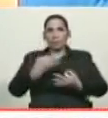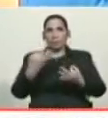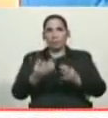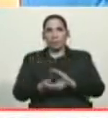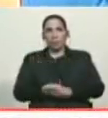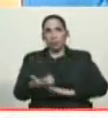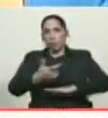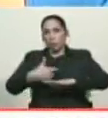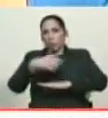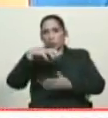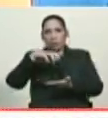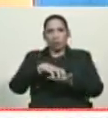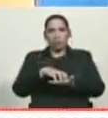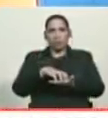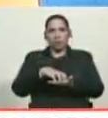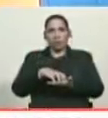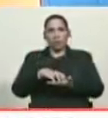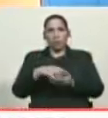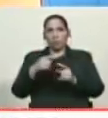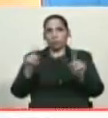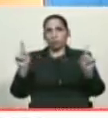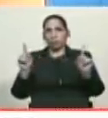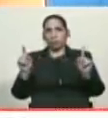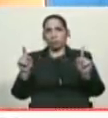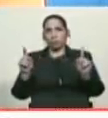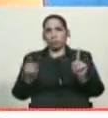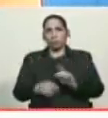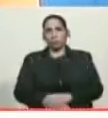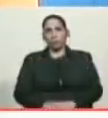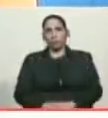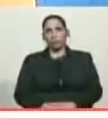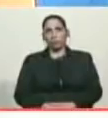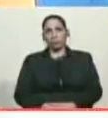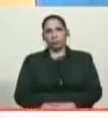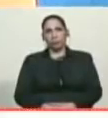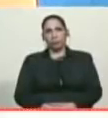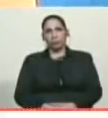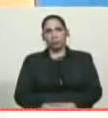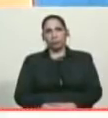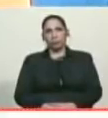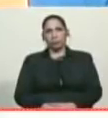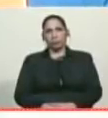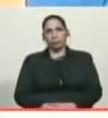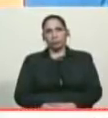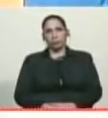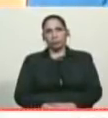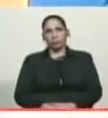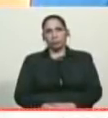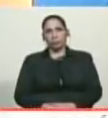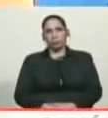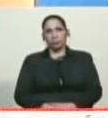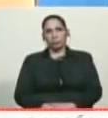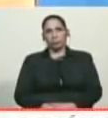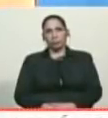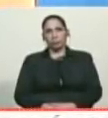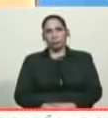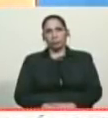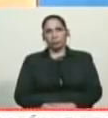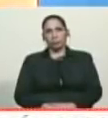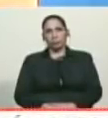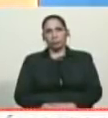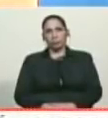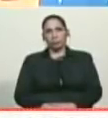gobernador del estado tal, que quiere hablar con nosotros, vaya y hable, se lo decimos, vaya y hable, nosotros no perdemos,